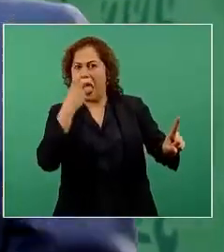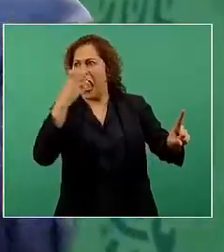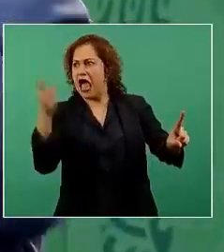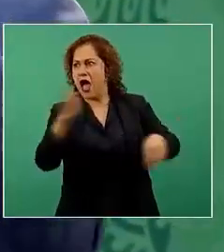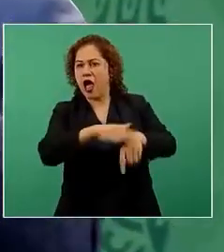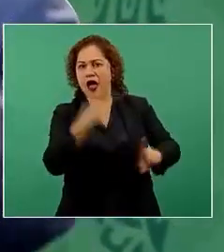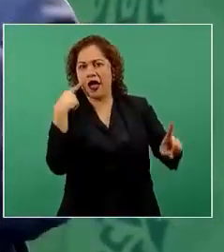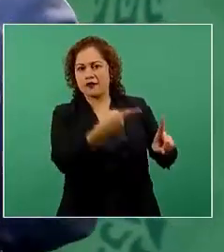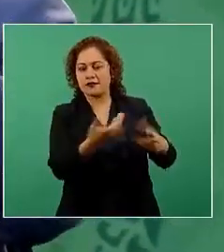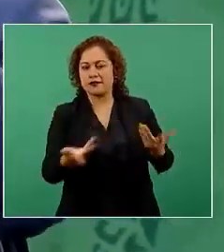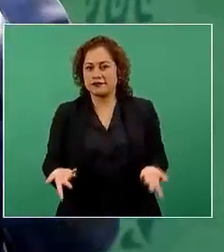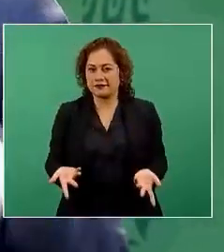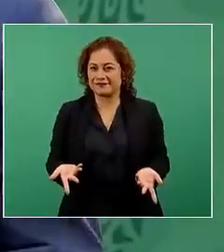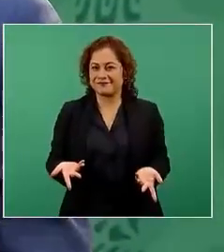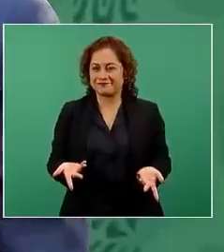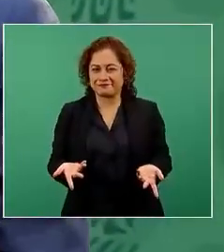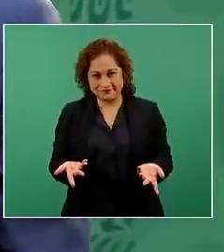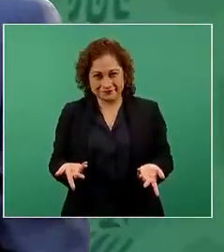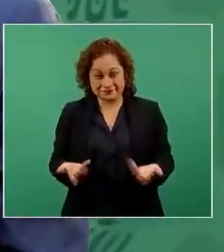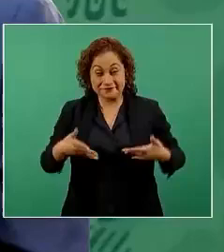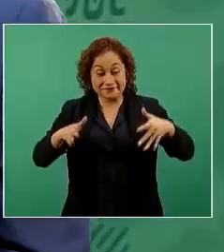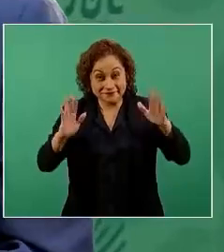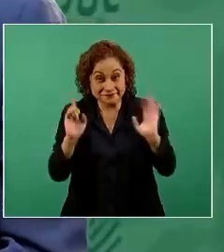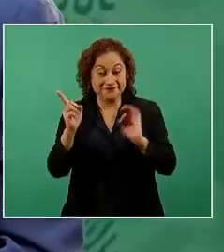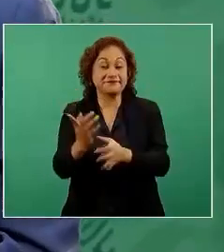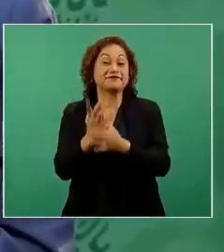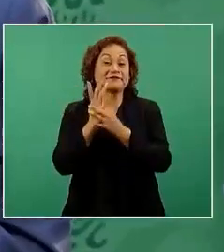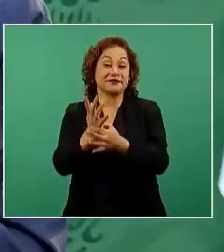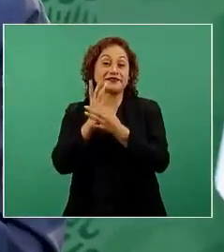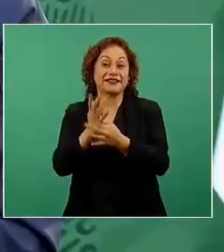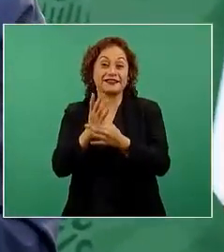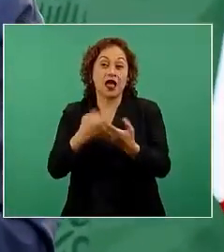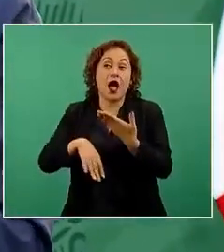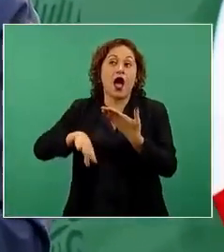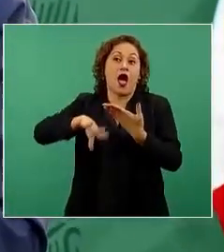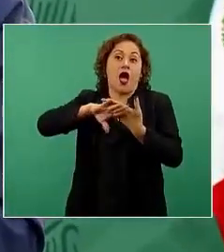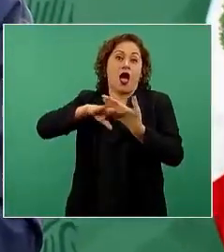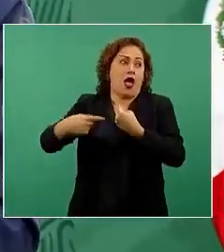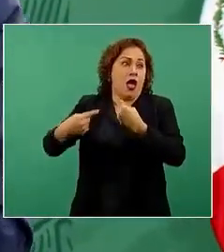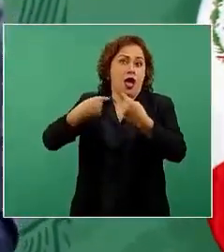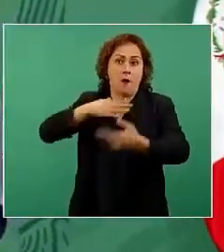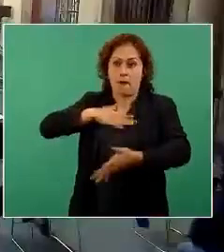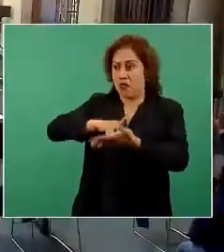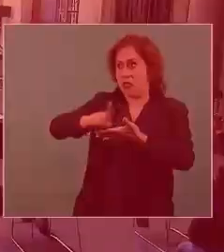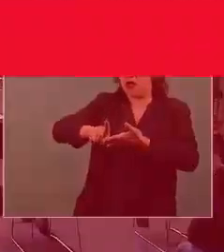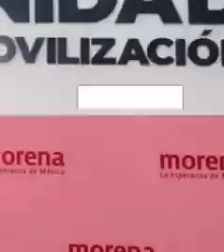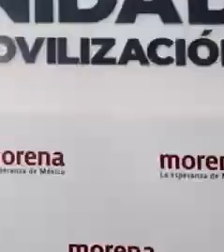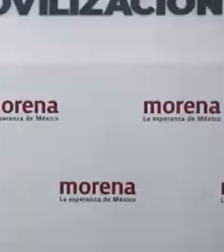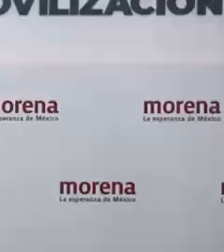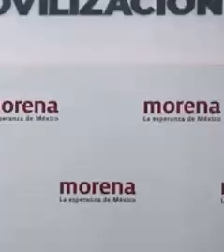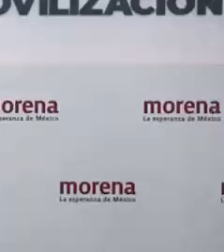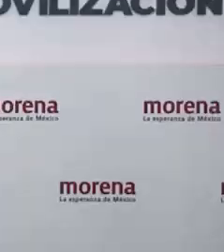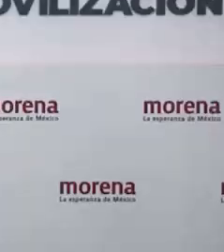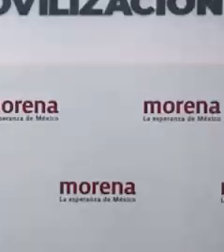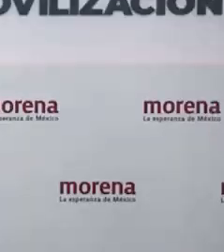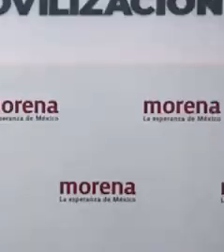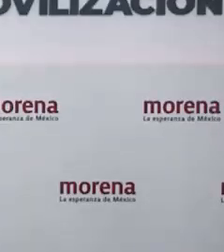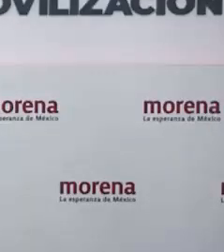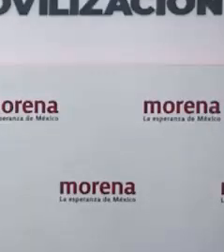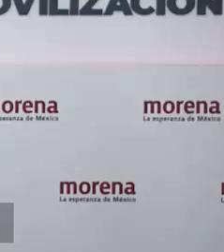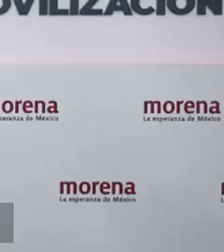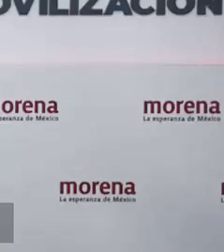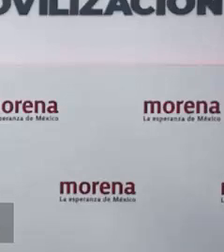cuando supuestamente se ven afectados en sus intereses, en sus derechos. Otra más del